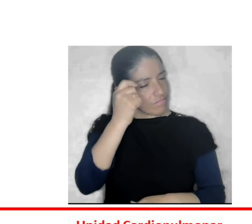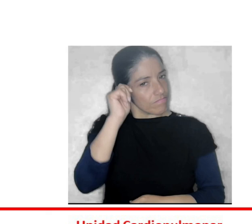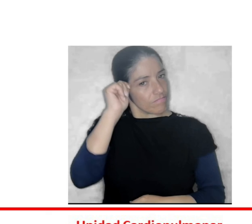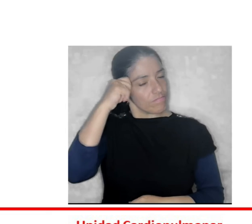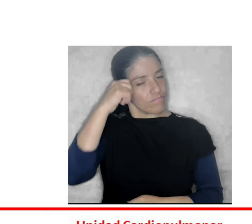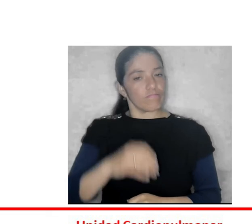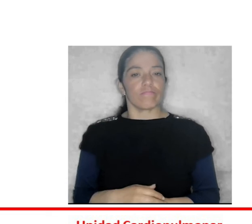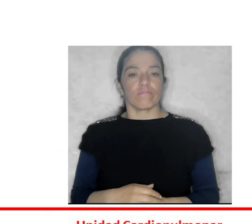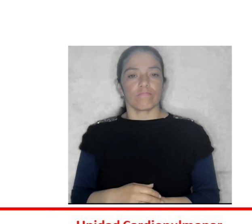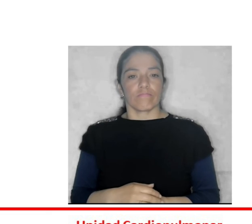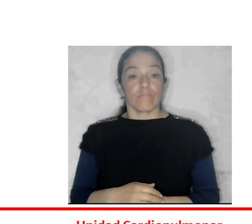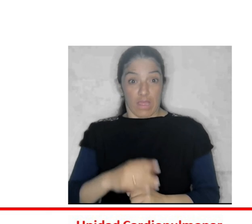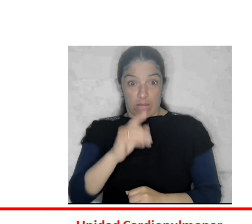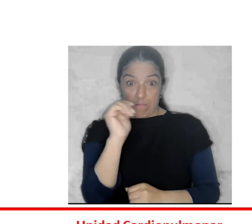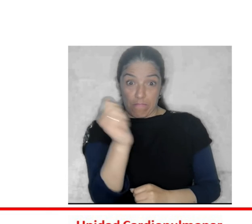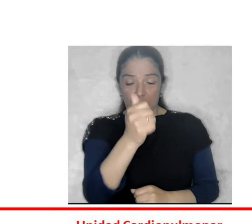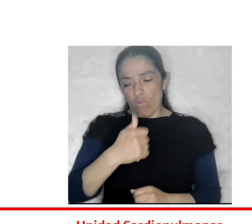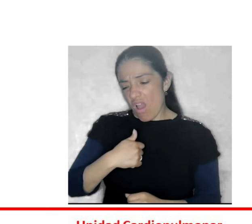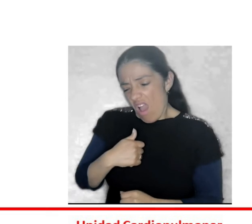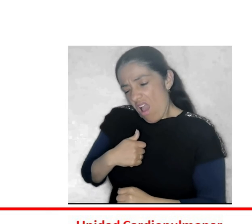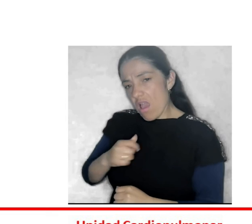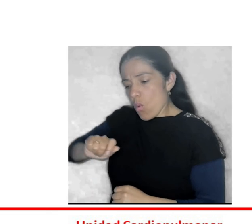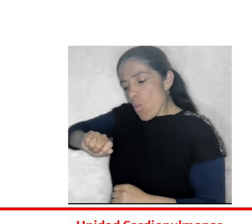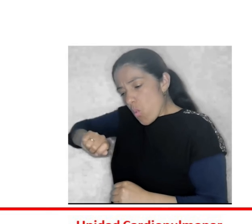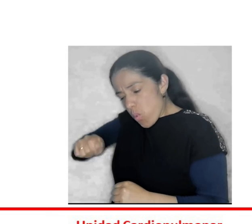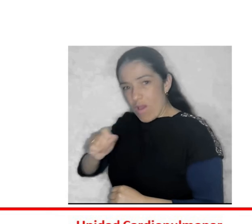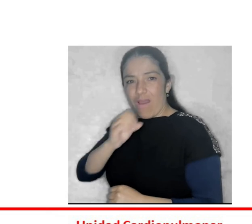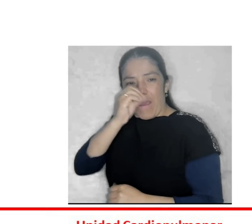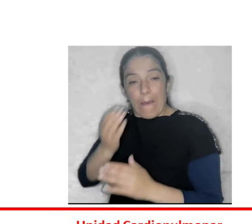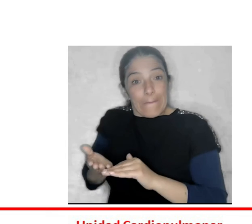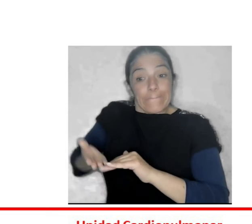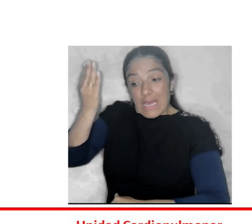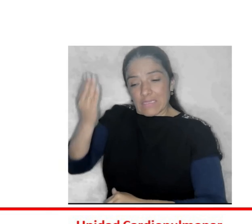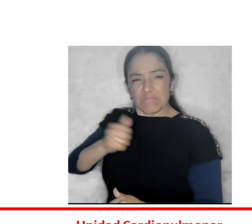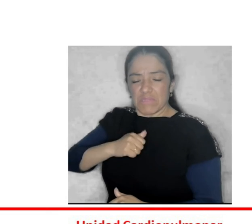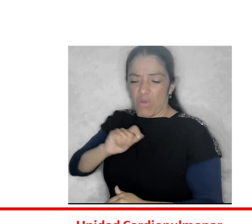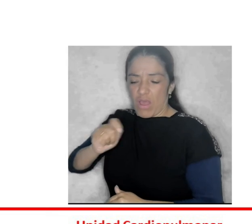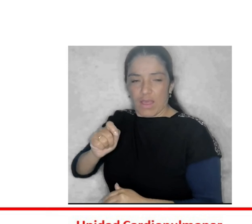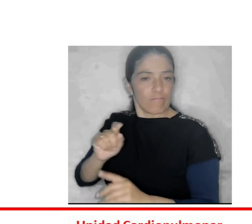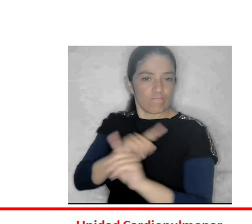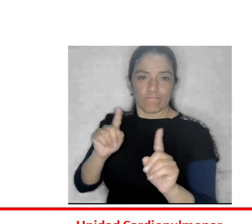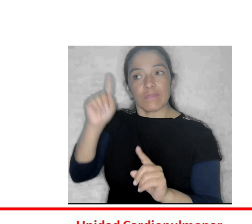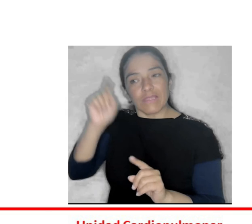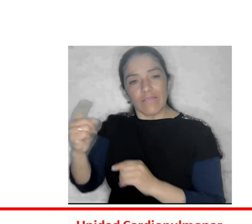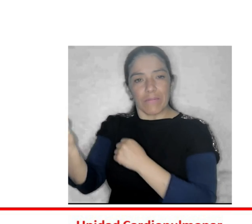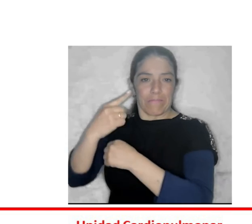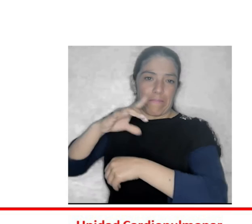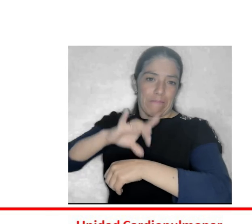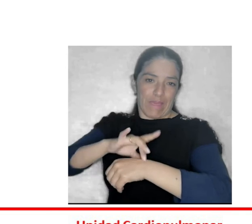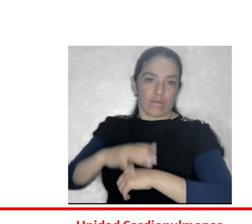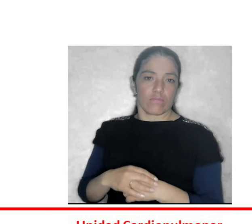y recordar, no aumentes la cantidad de oxígeno si esto no es indicado por el